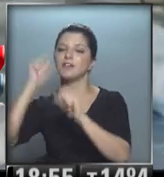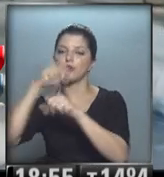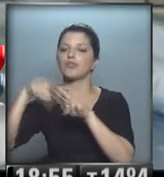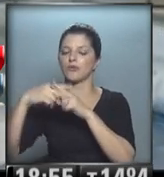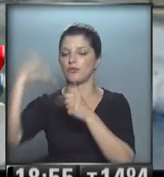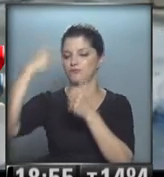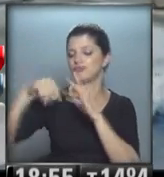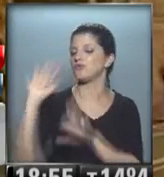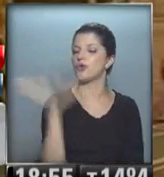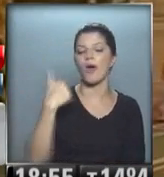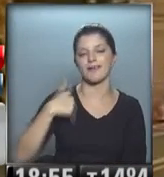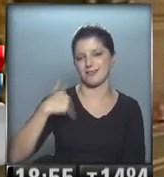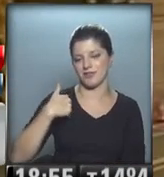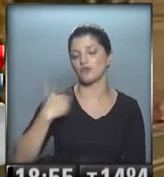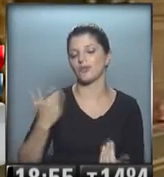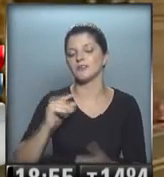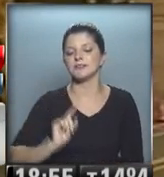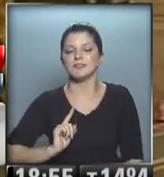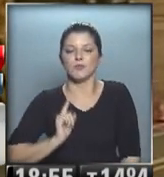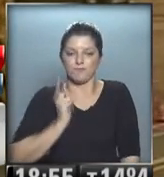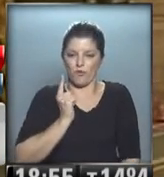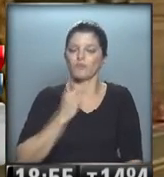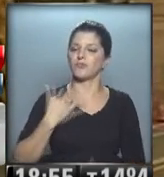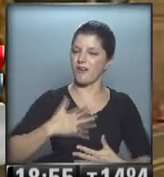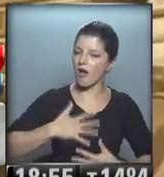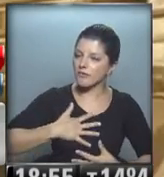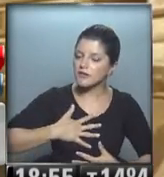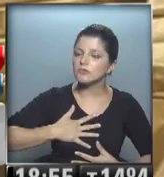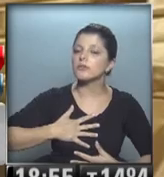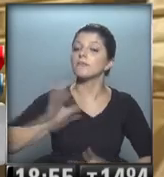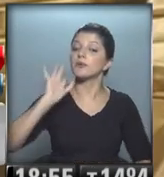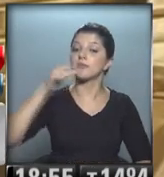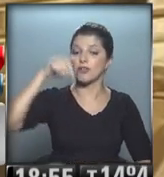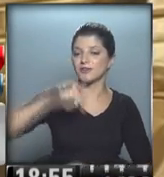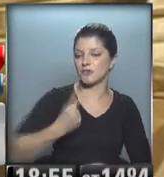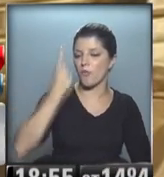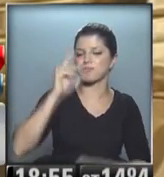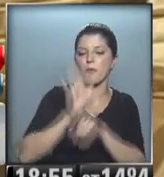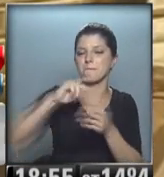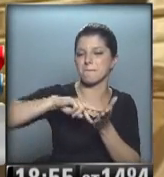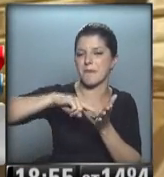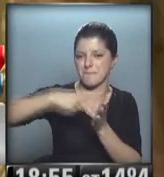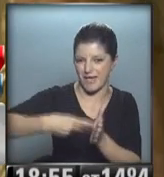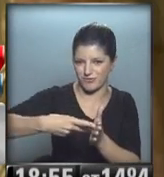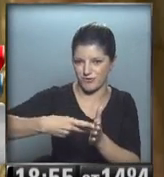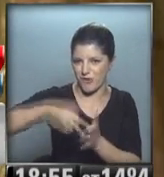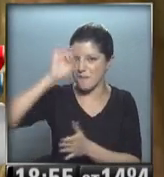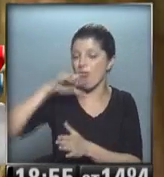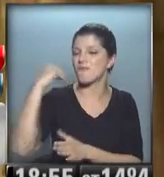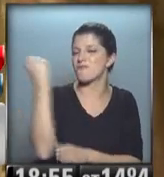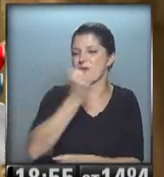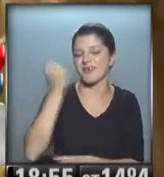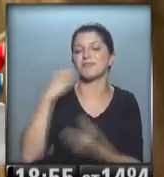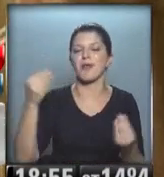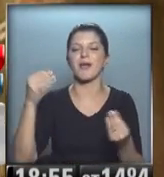muy orgullosos, muy contentos y sabiendo que esto es un primer paso, gran paso, pero muy importante en la proyección de